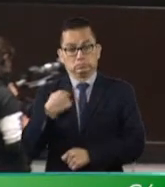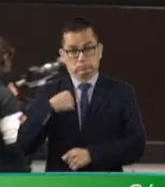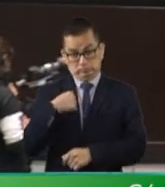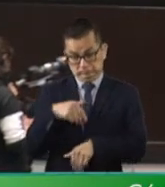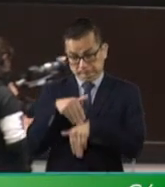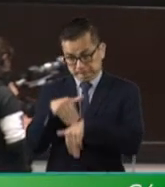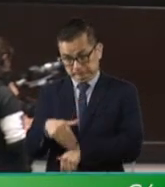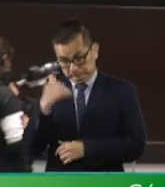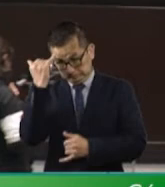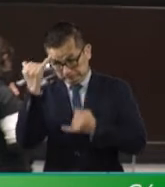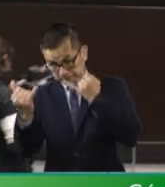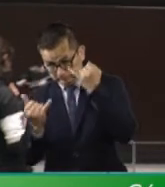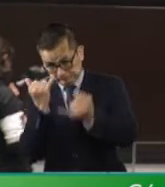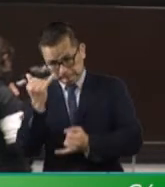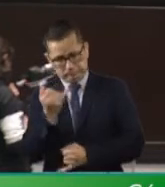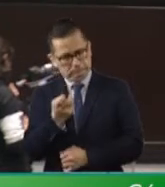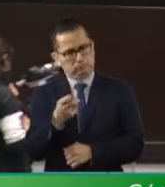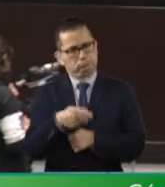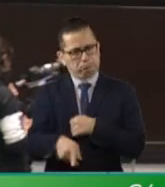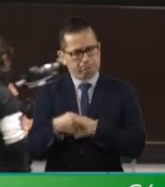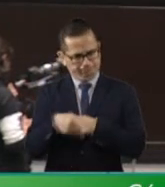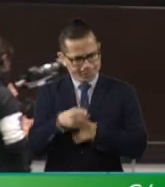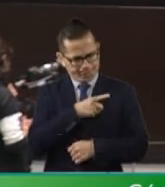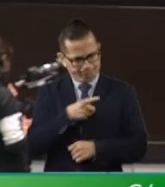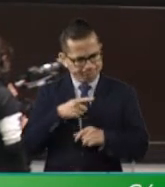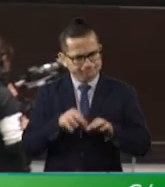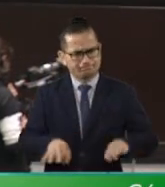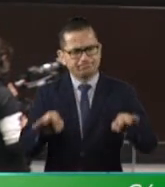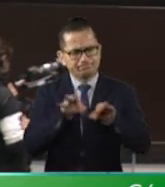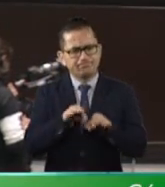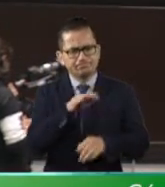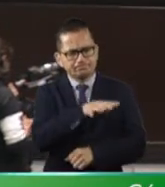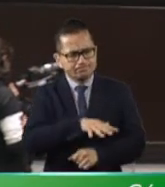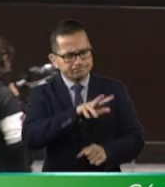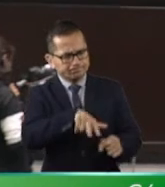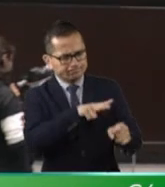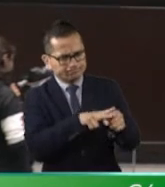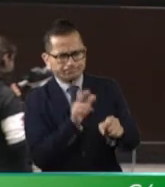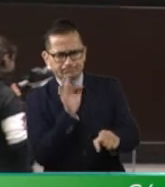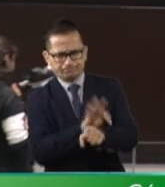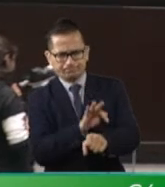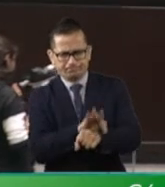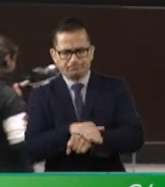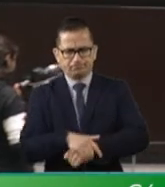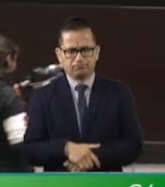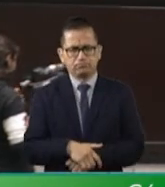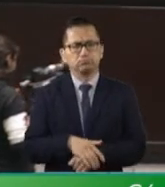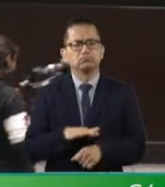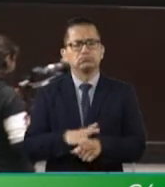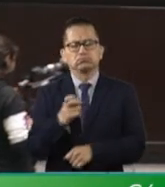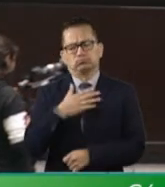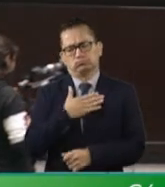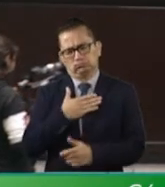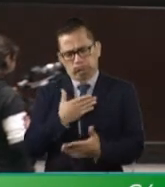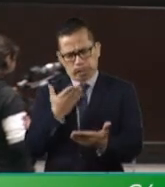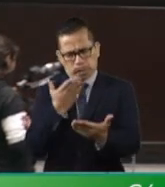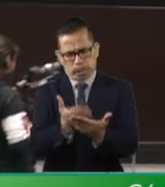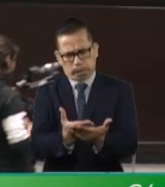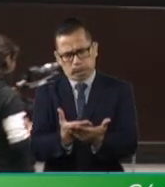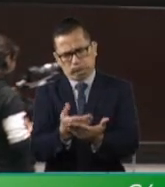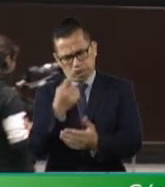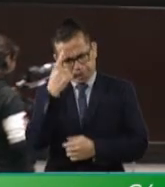ideologías y no a lo que impacta en nuestro medio ambiente. Por eso, hoy presento un par de reservas que tienen como